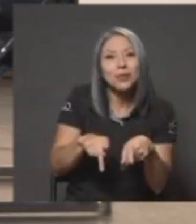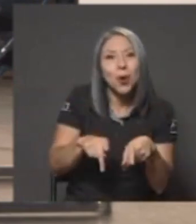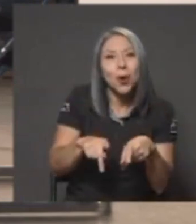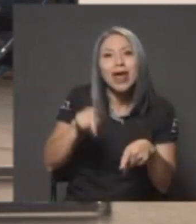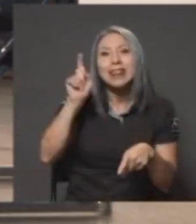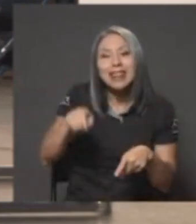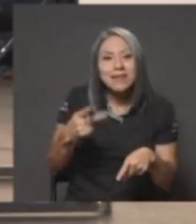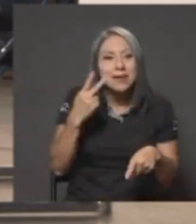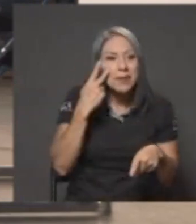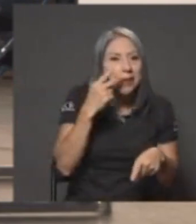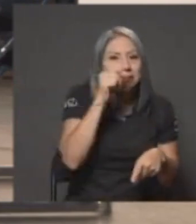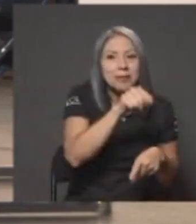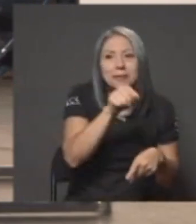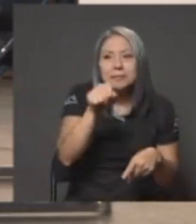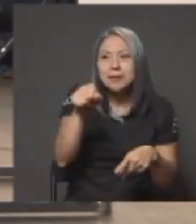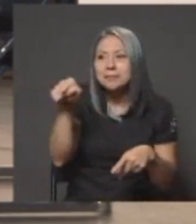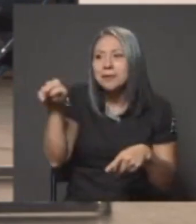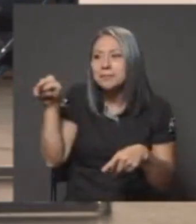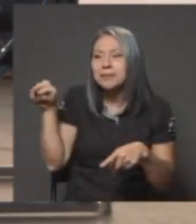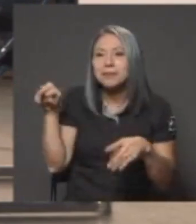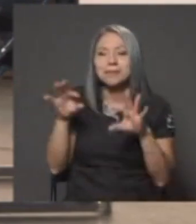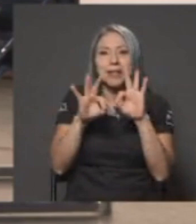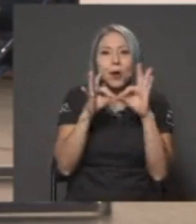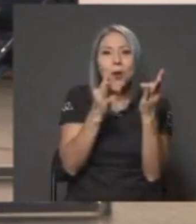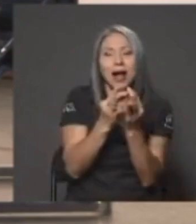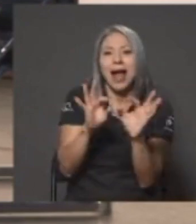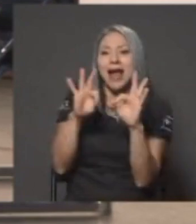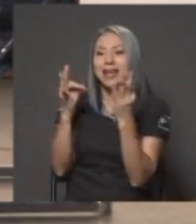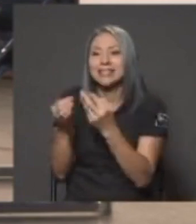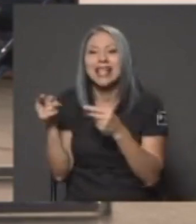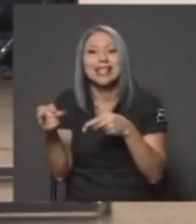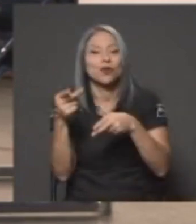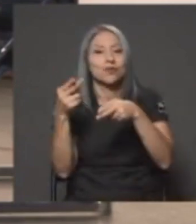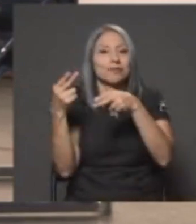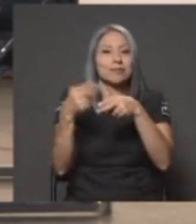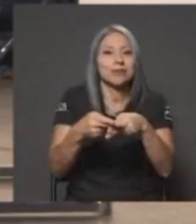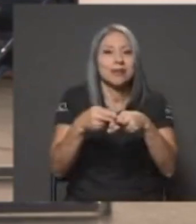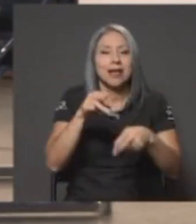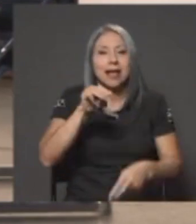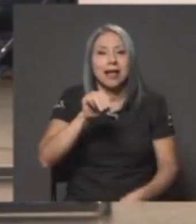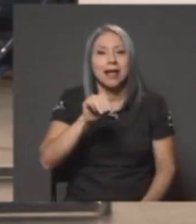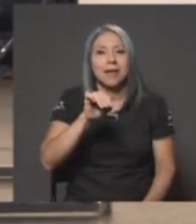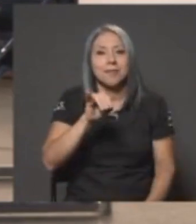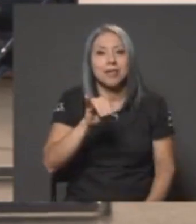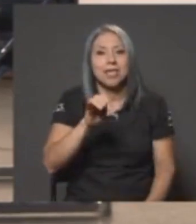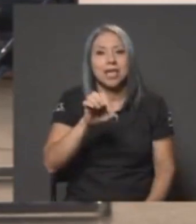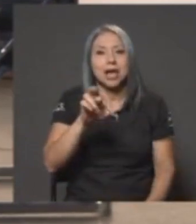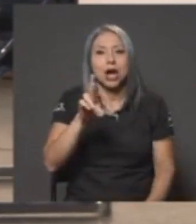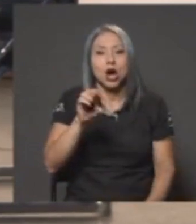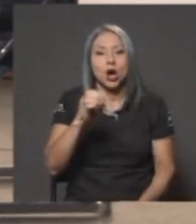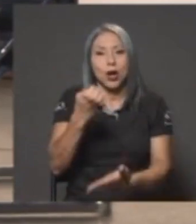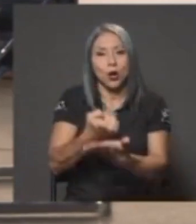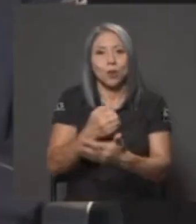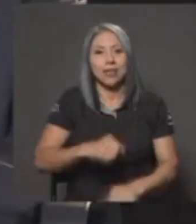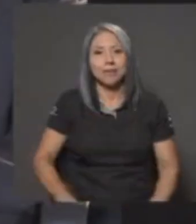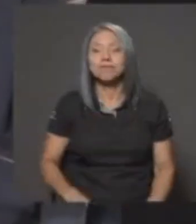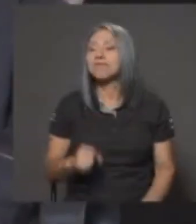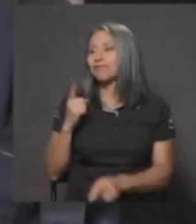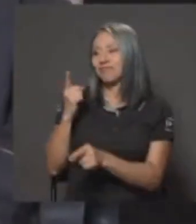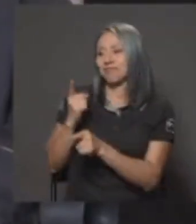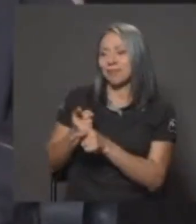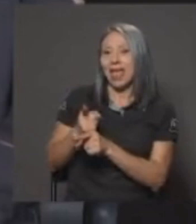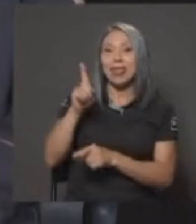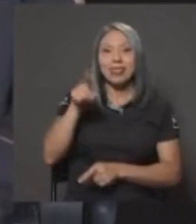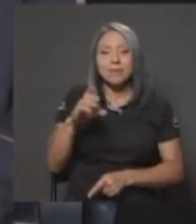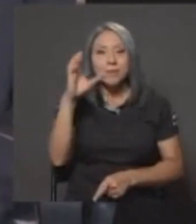irse a los hogares, y eso es microeconomía. Sí, exactamente. Entonces, bueno, había que buscar